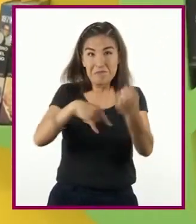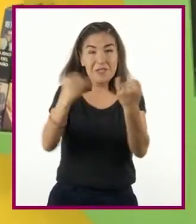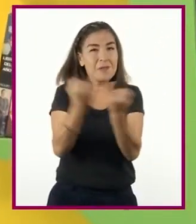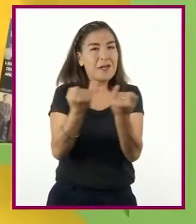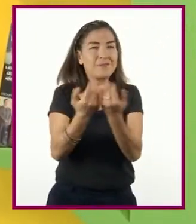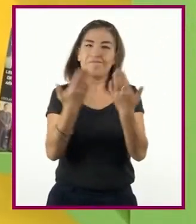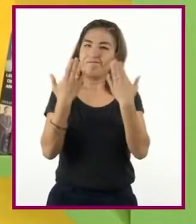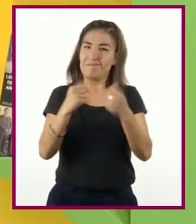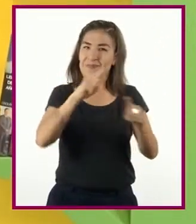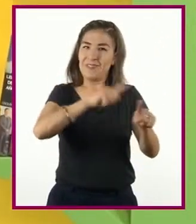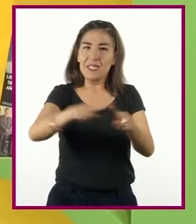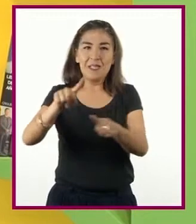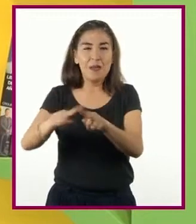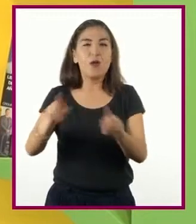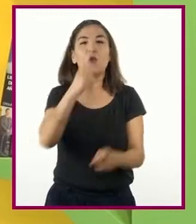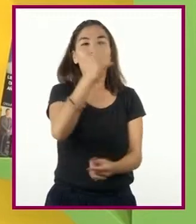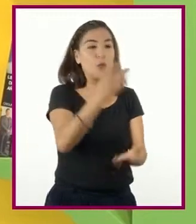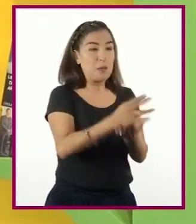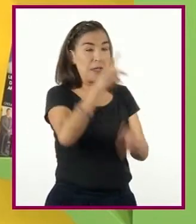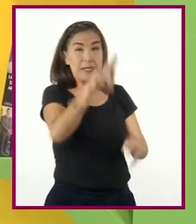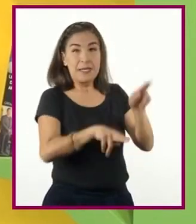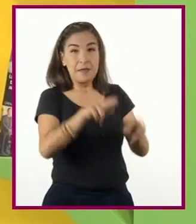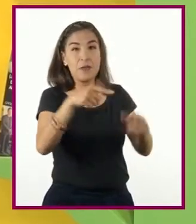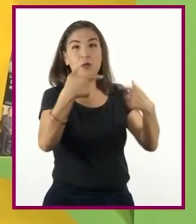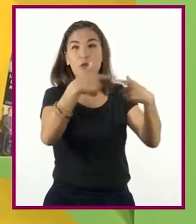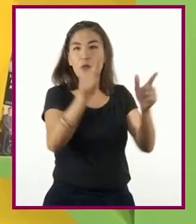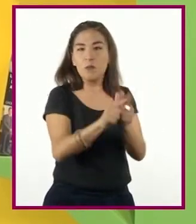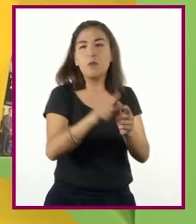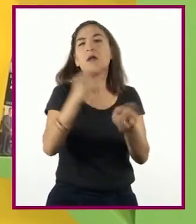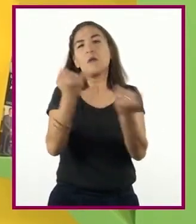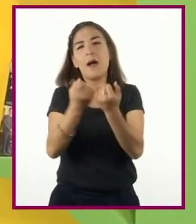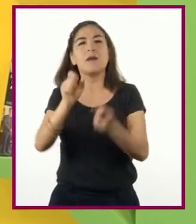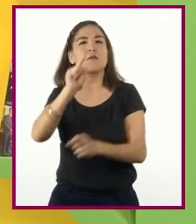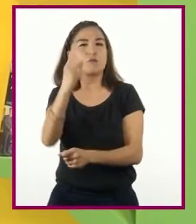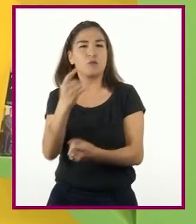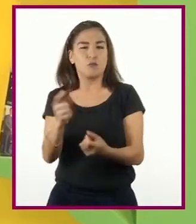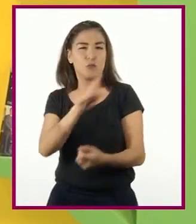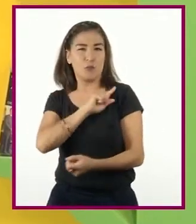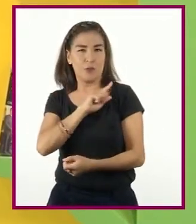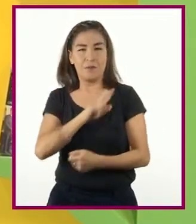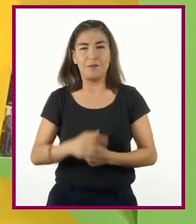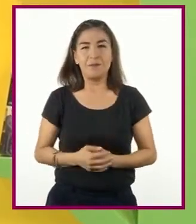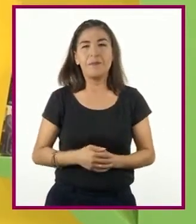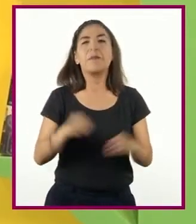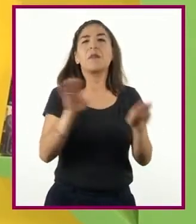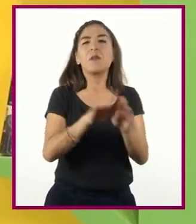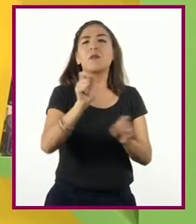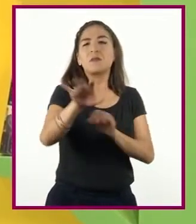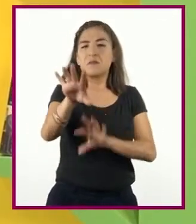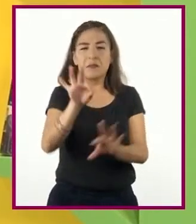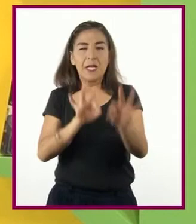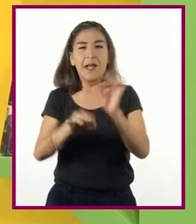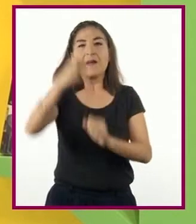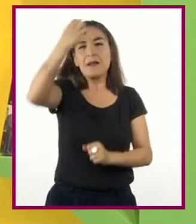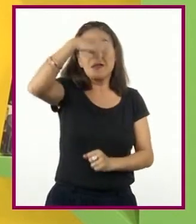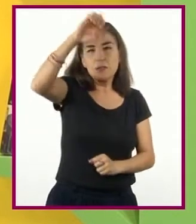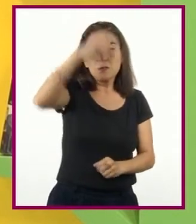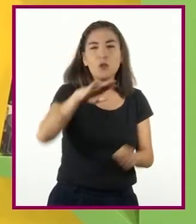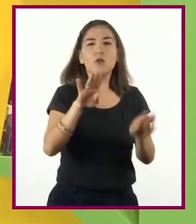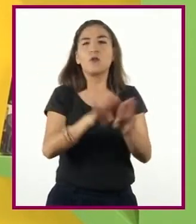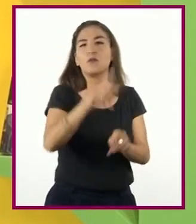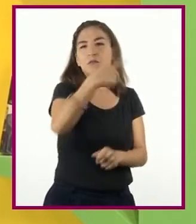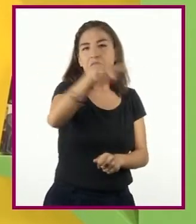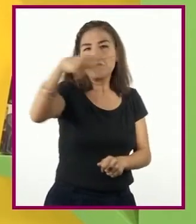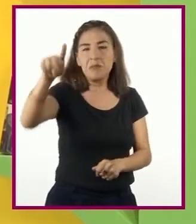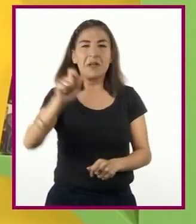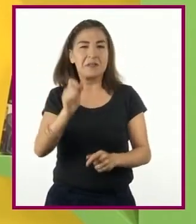nivel individual como colectivo. Ese conjunto de rasgos está influido por las experiencias propias,